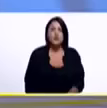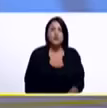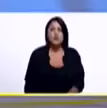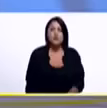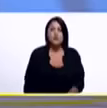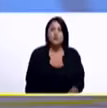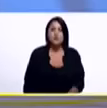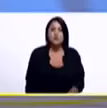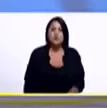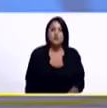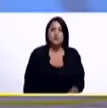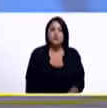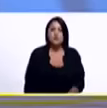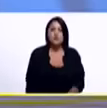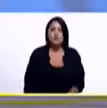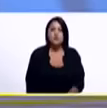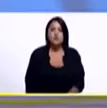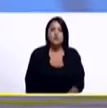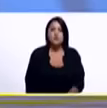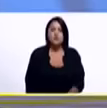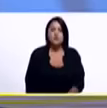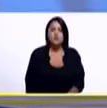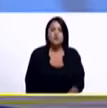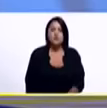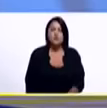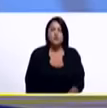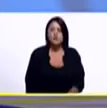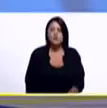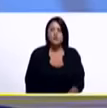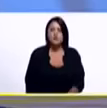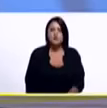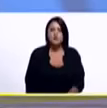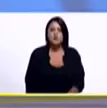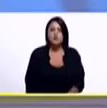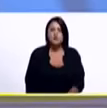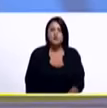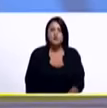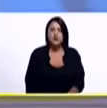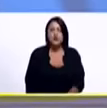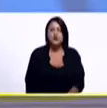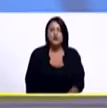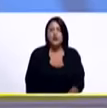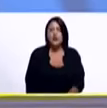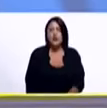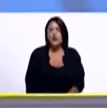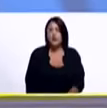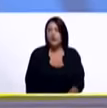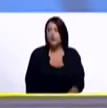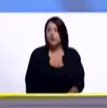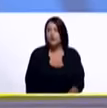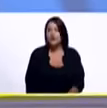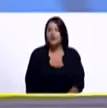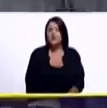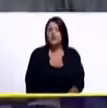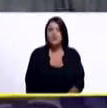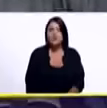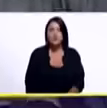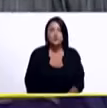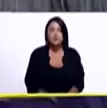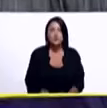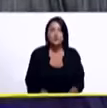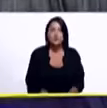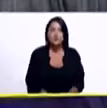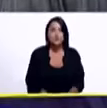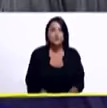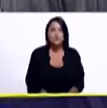Igual que hay un amplio consenso, muy amplio, en función de construir un nuevo modelo